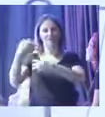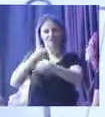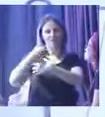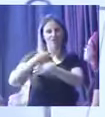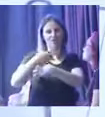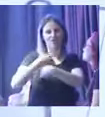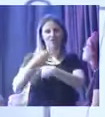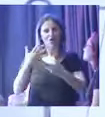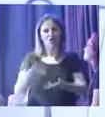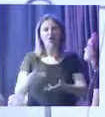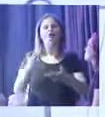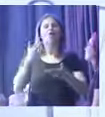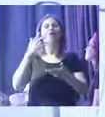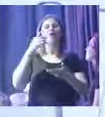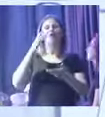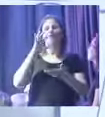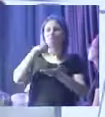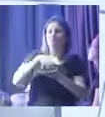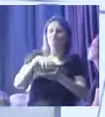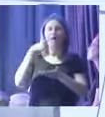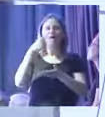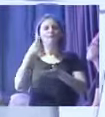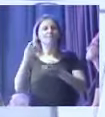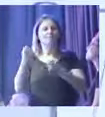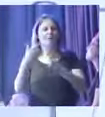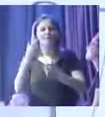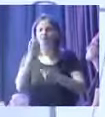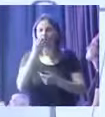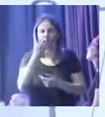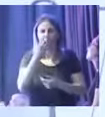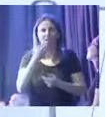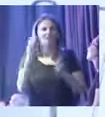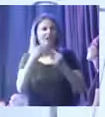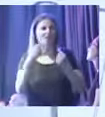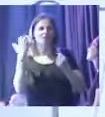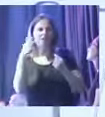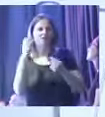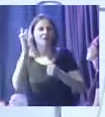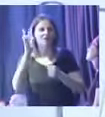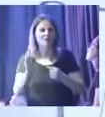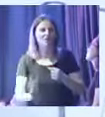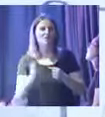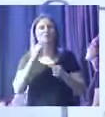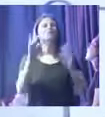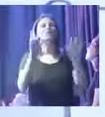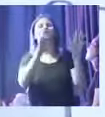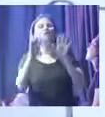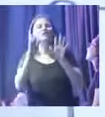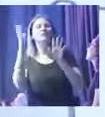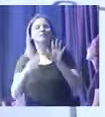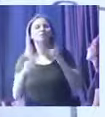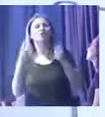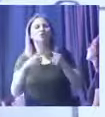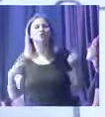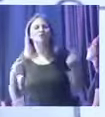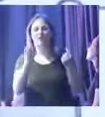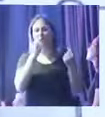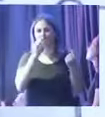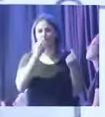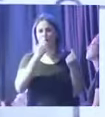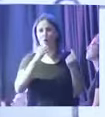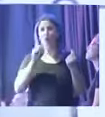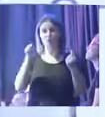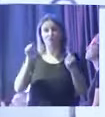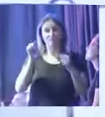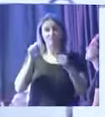Isabel Andreoni, peleándole ahí, dándonos de comer hortalizas y frutas. El 80% de lo que comemos los montevideanos vive de